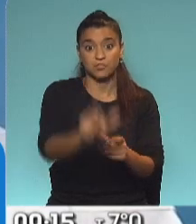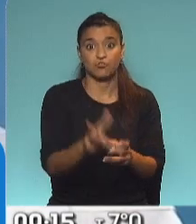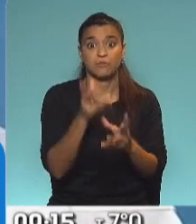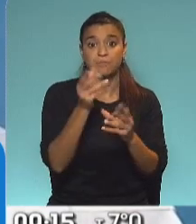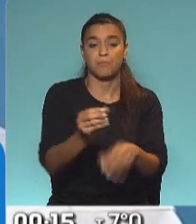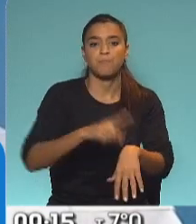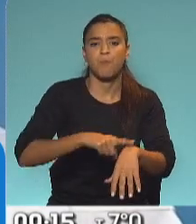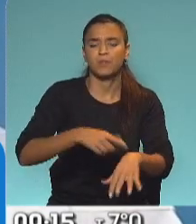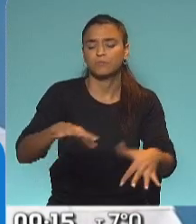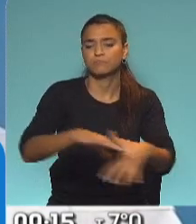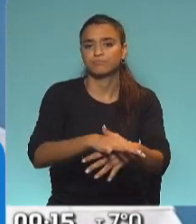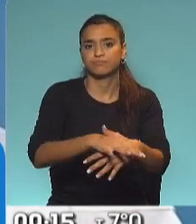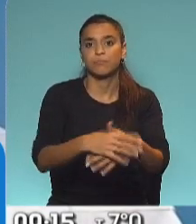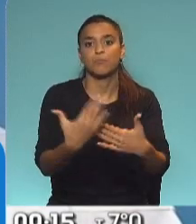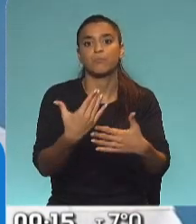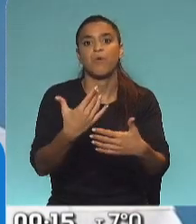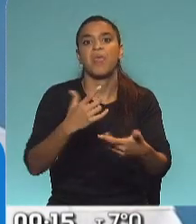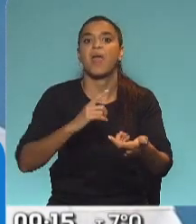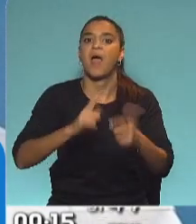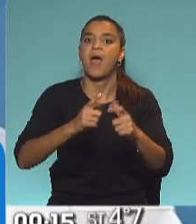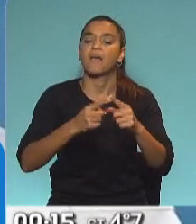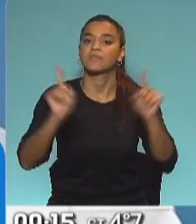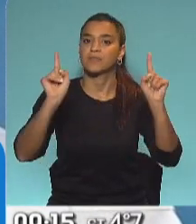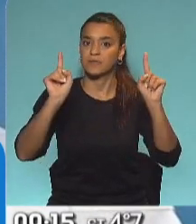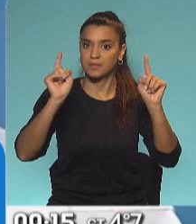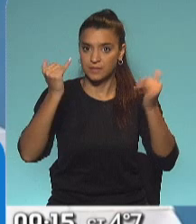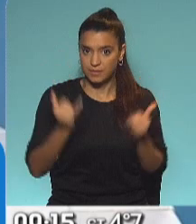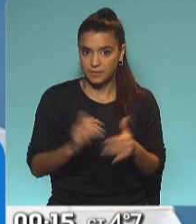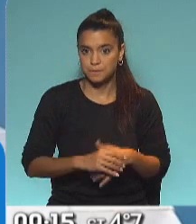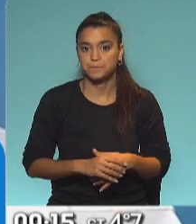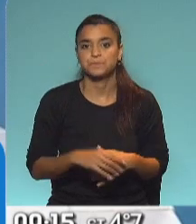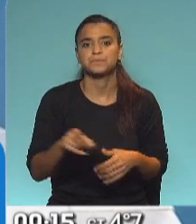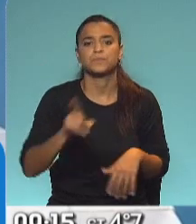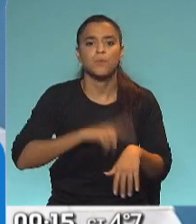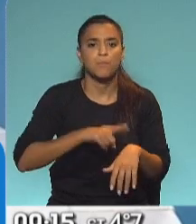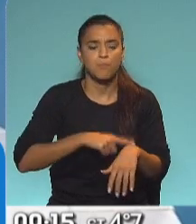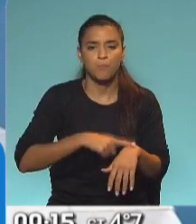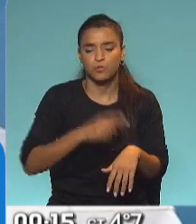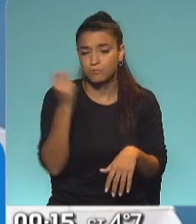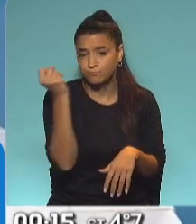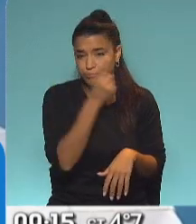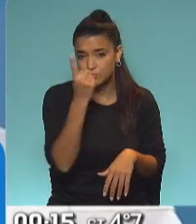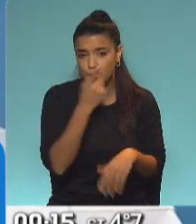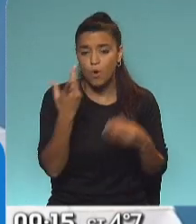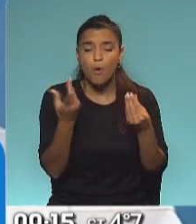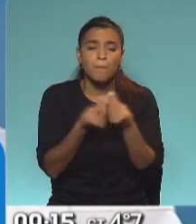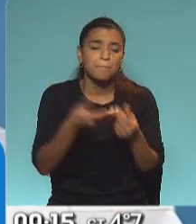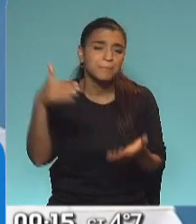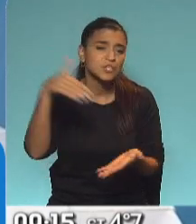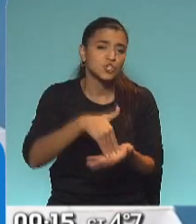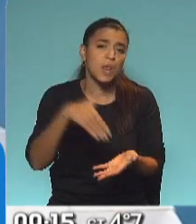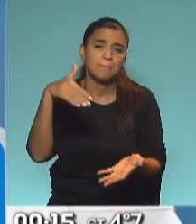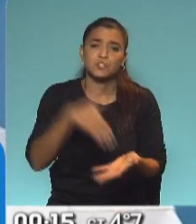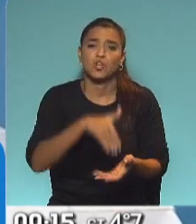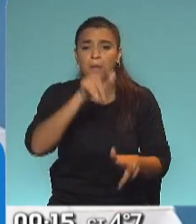el momento oportuno puede hacer a la diferencia. De un momento para otro, millones y millones